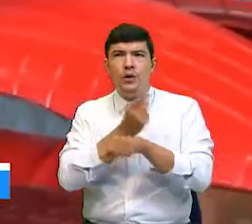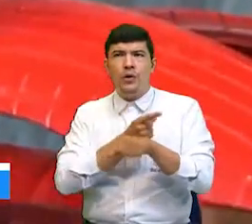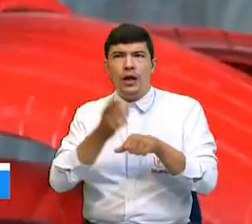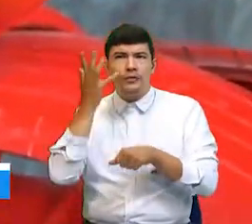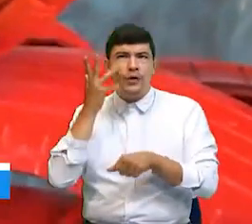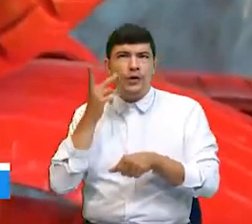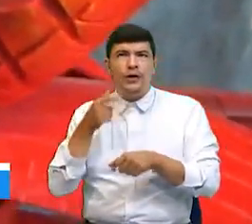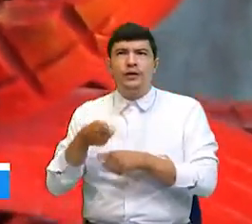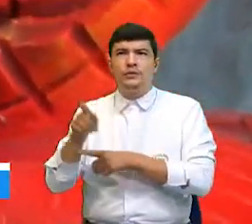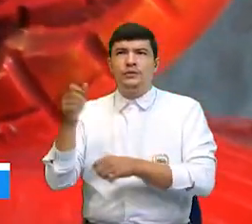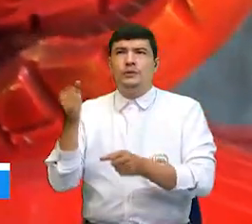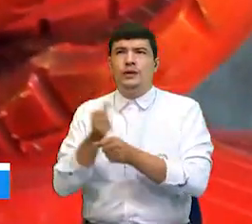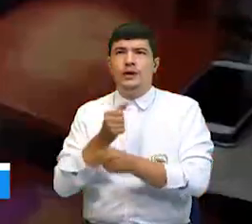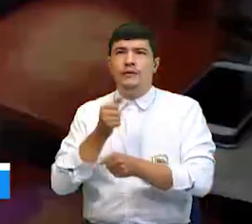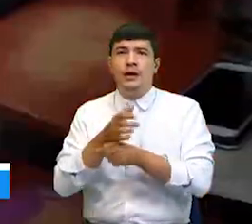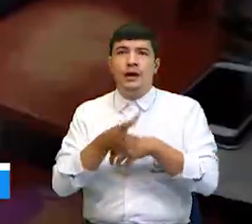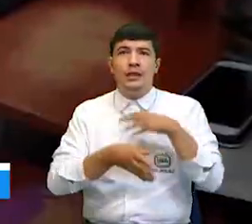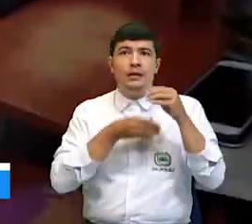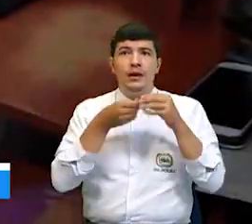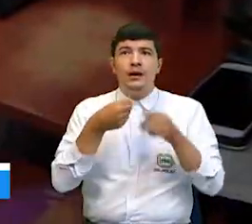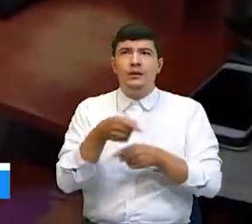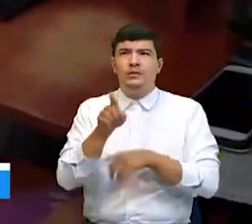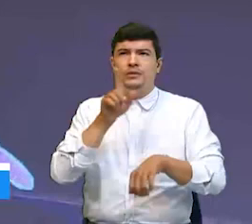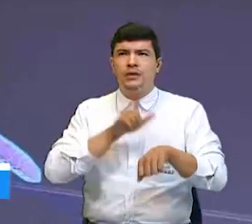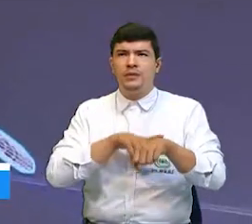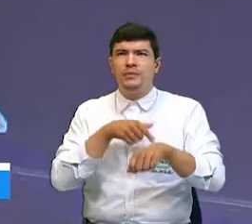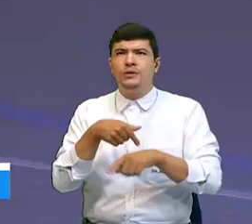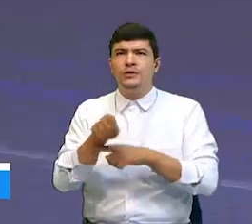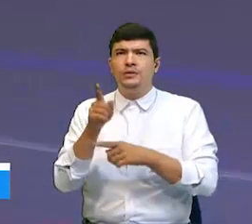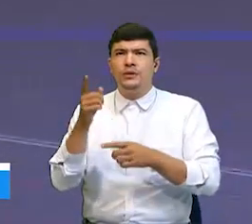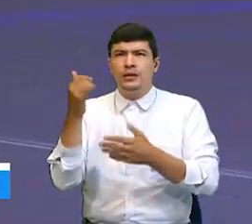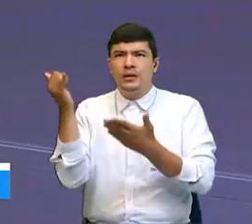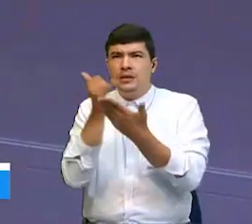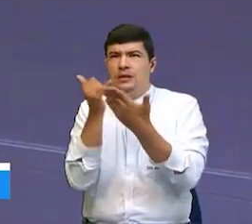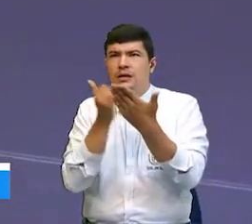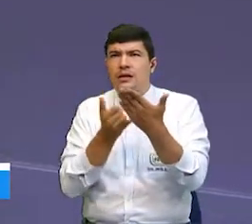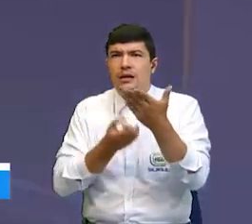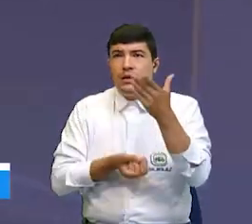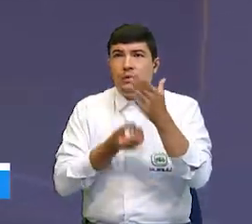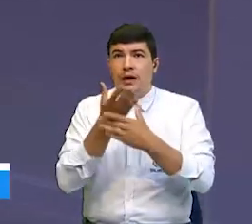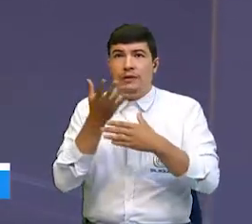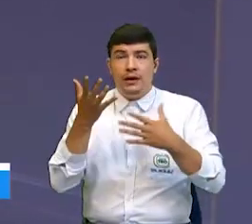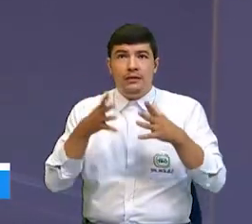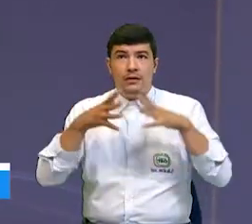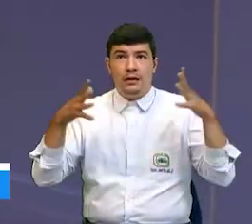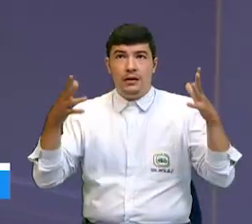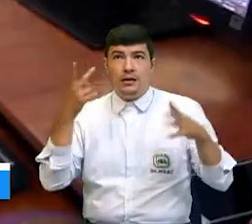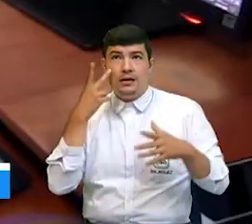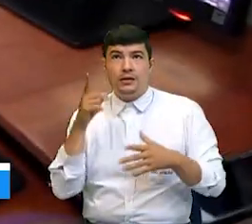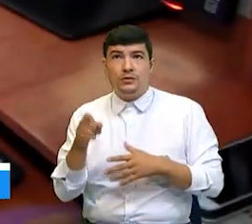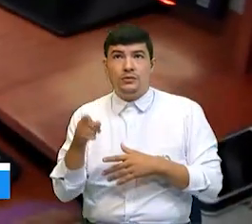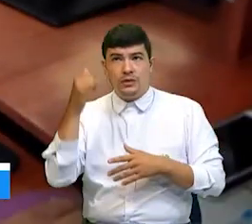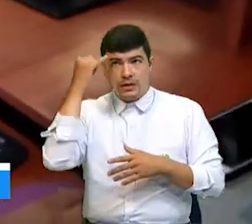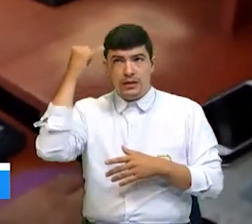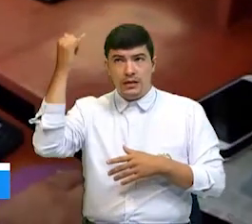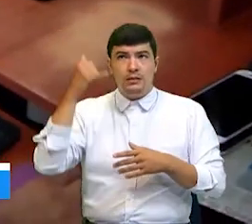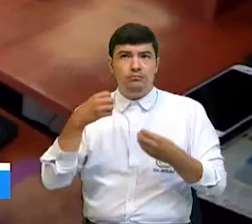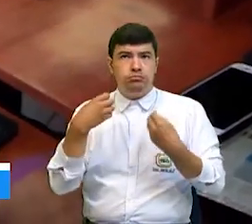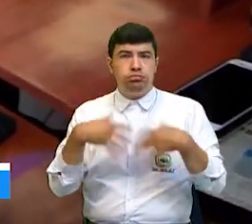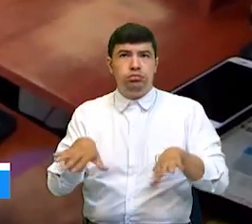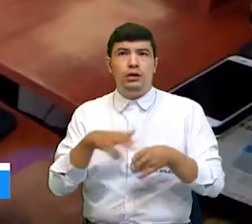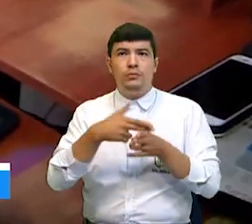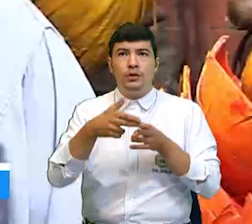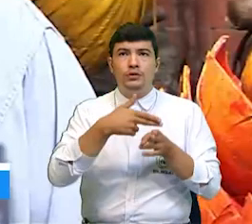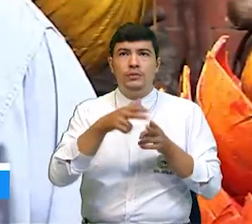este oficio y la mayor parte del tiempo se encuentra diseñando sus nuevas creaciones que, dependiendo de la dimensión y su creatividad, pueden estar listas